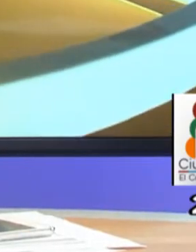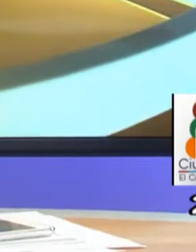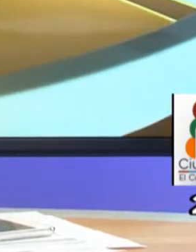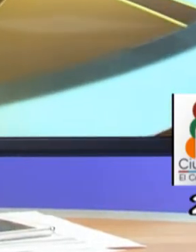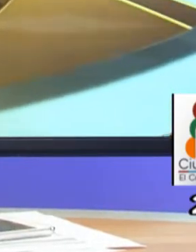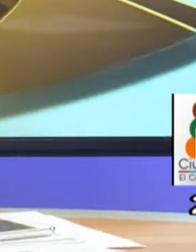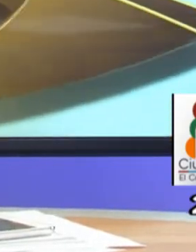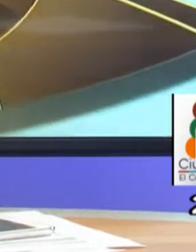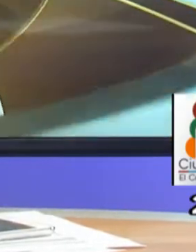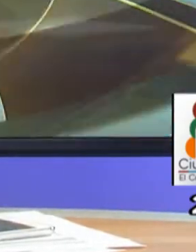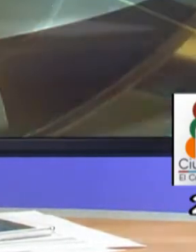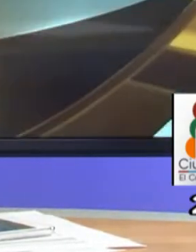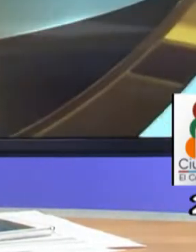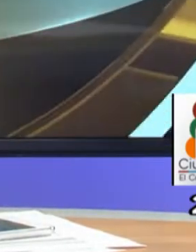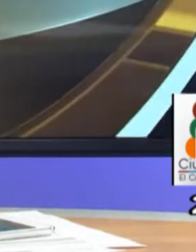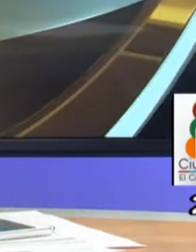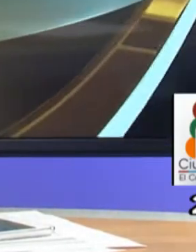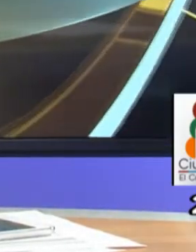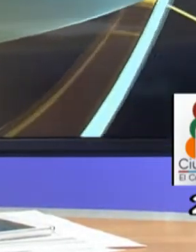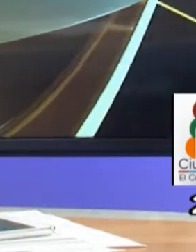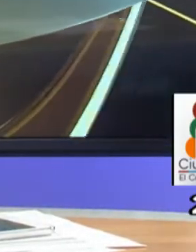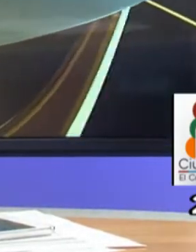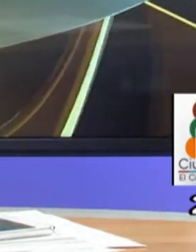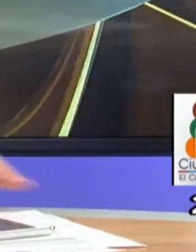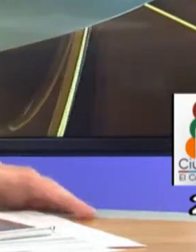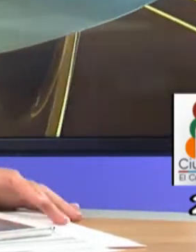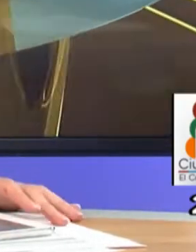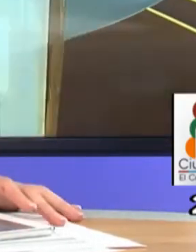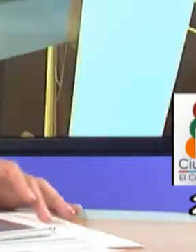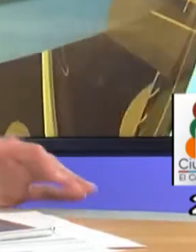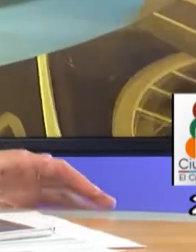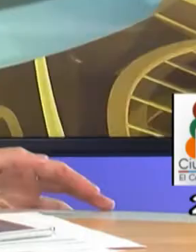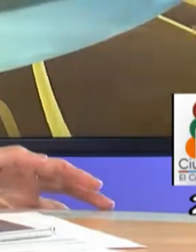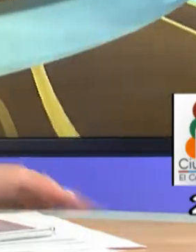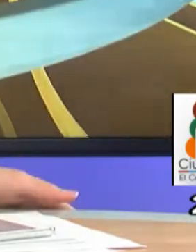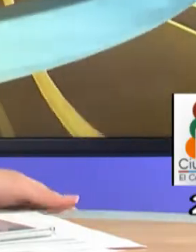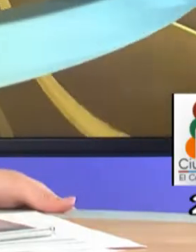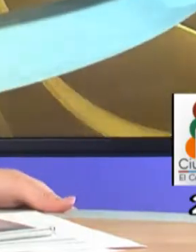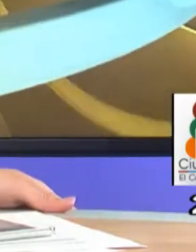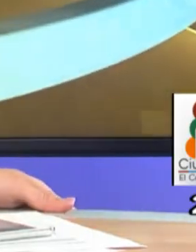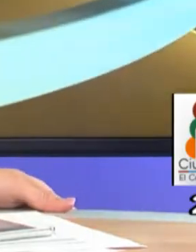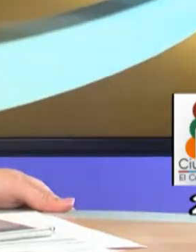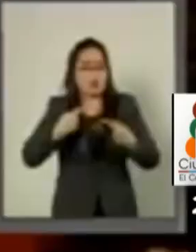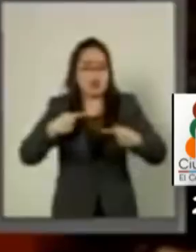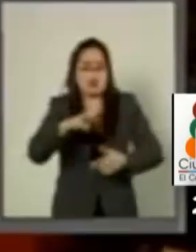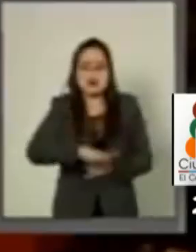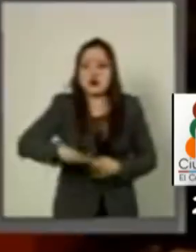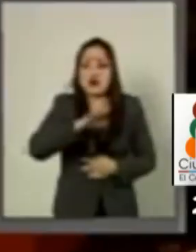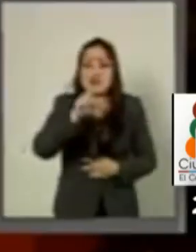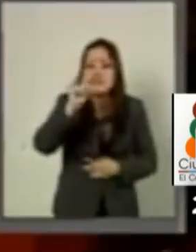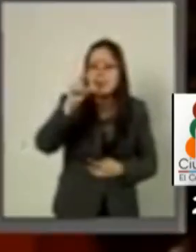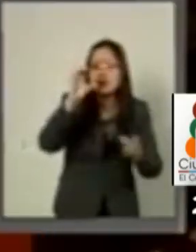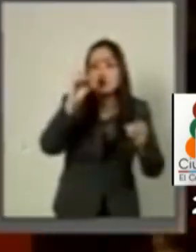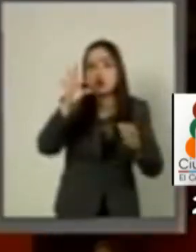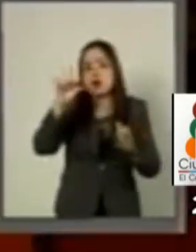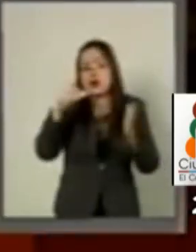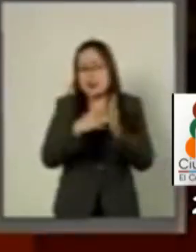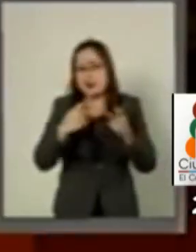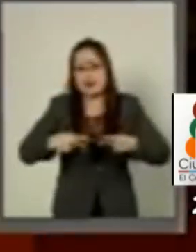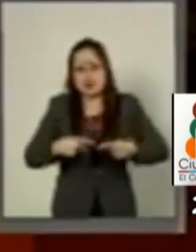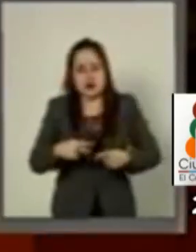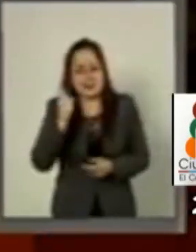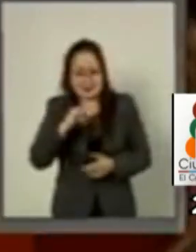a 60, son 63 contratos de por lo menos 2.500 millones de pesos, cuya